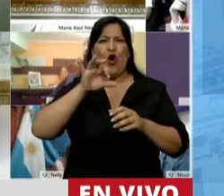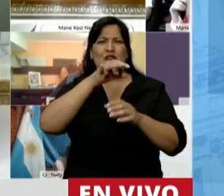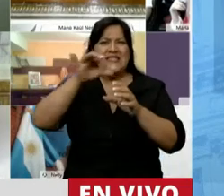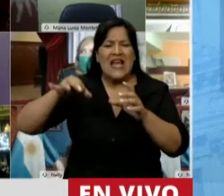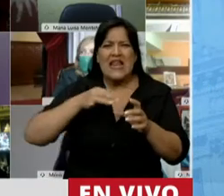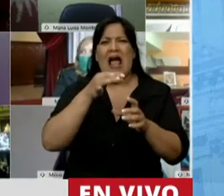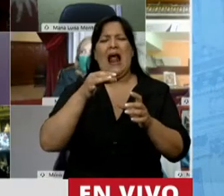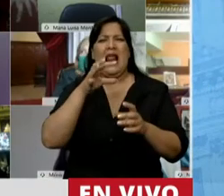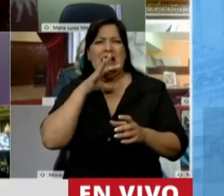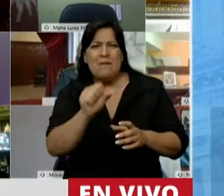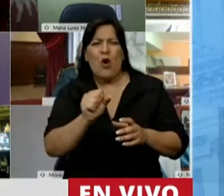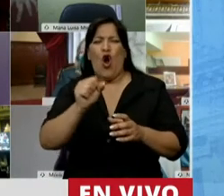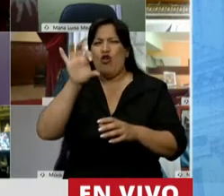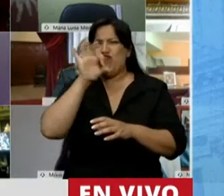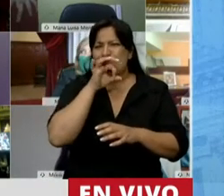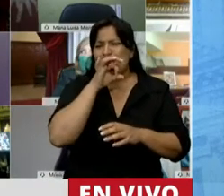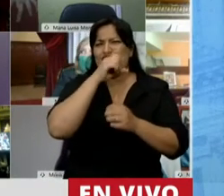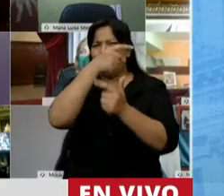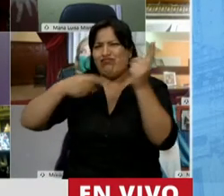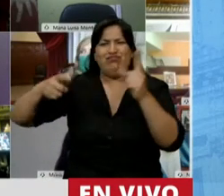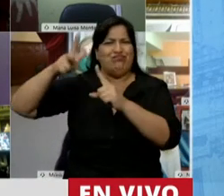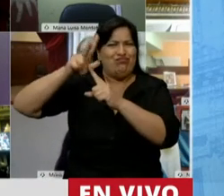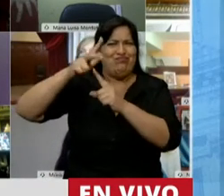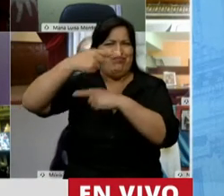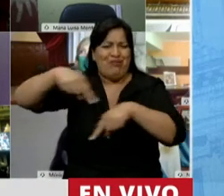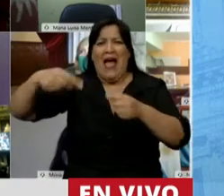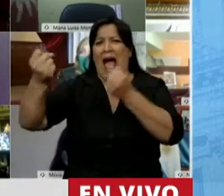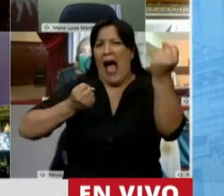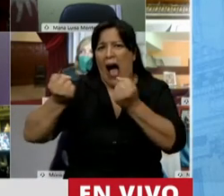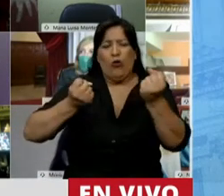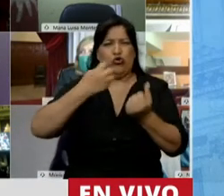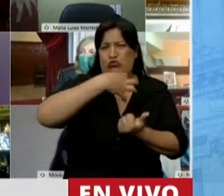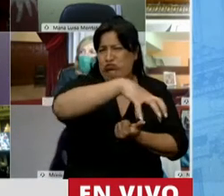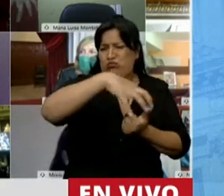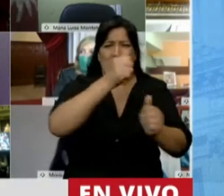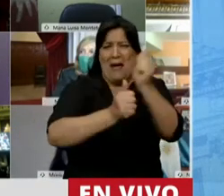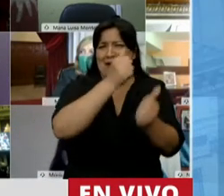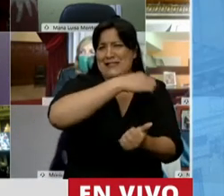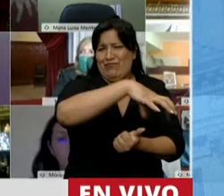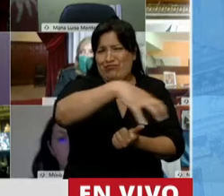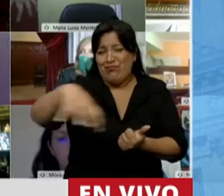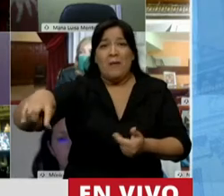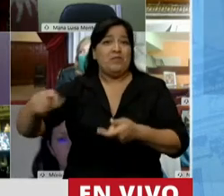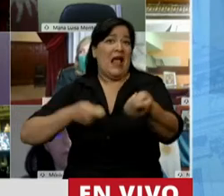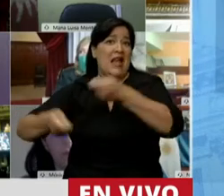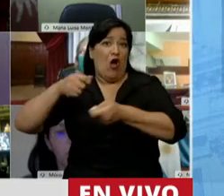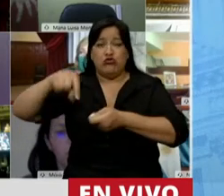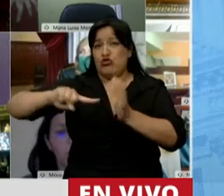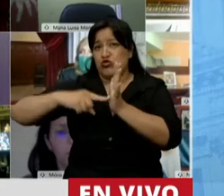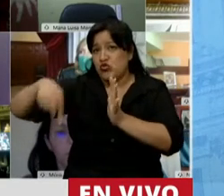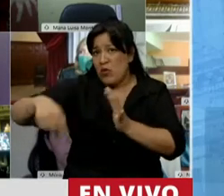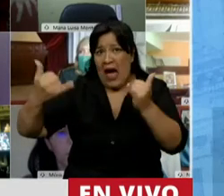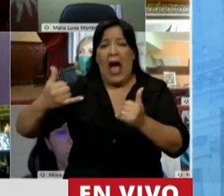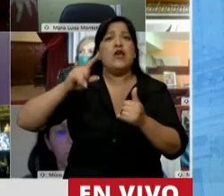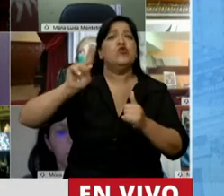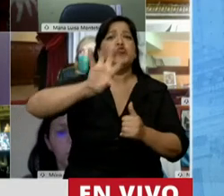caña, limones, ganado, maquinarias agrícolas, automotores, líneas productivas, negocios en las ciudades con sucursales,